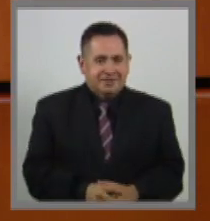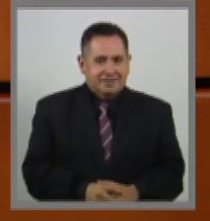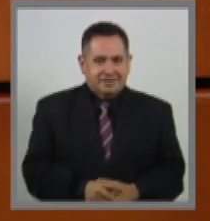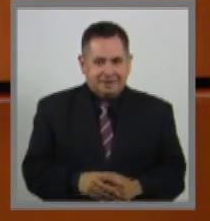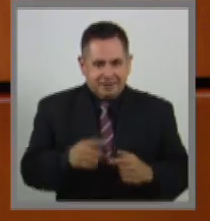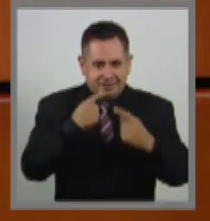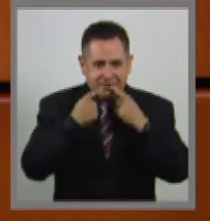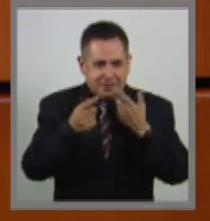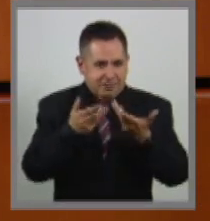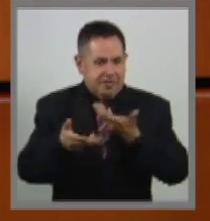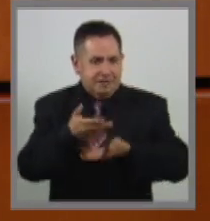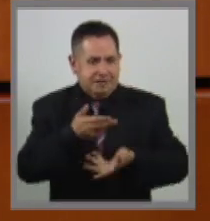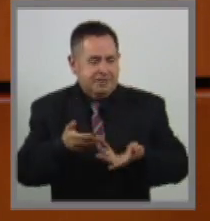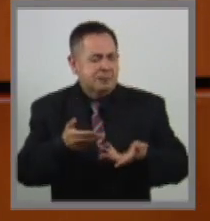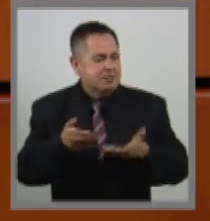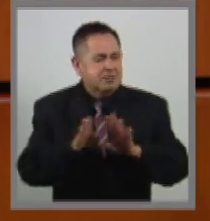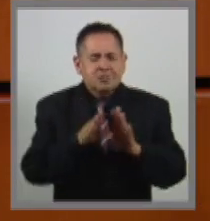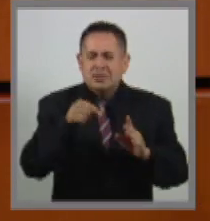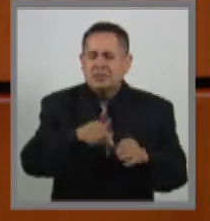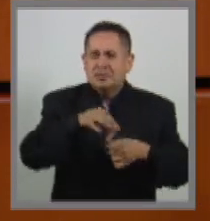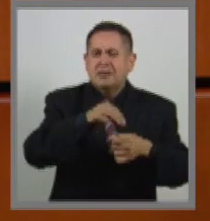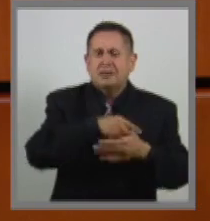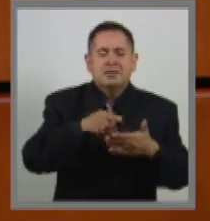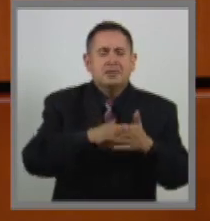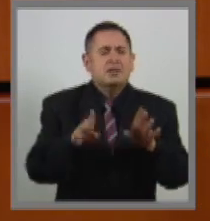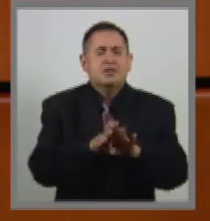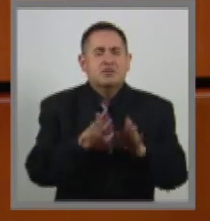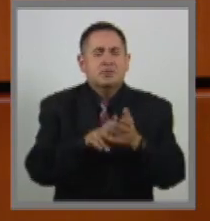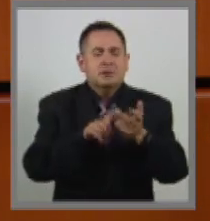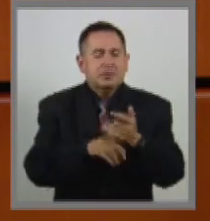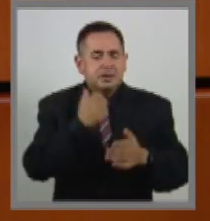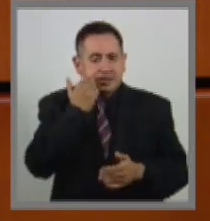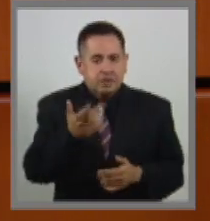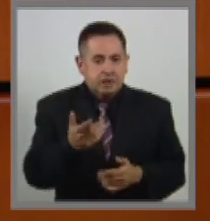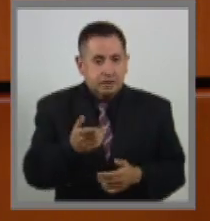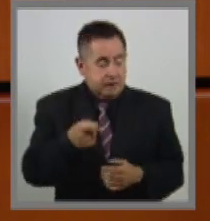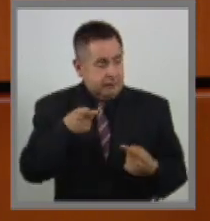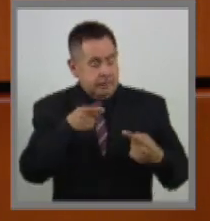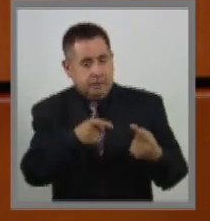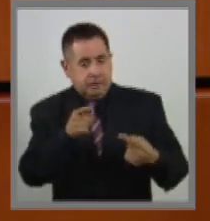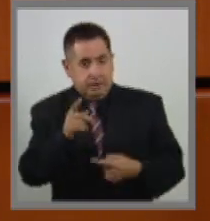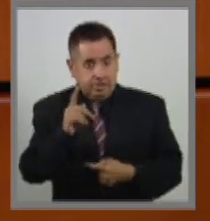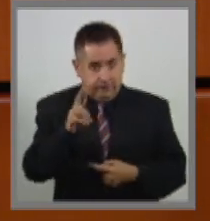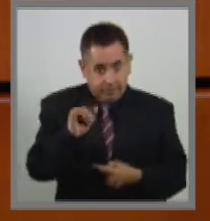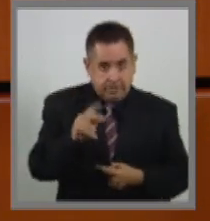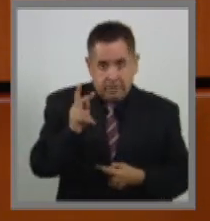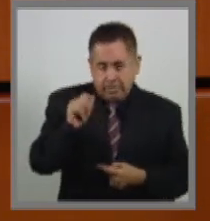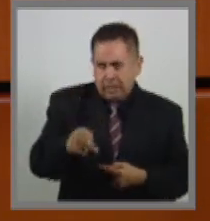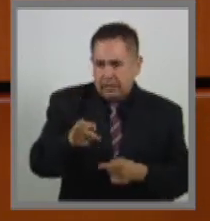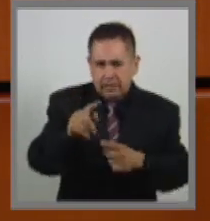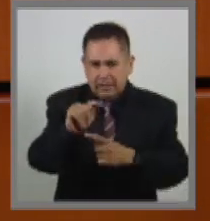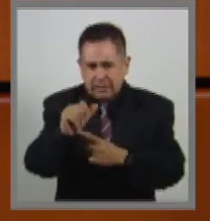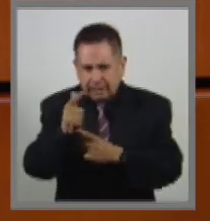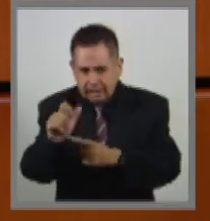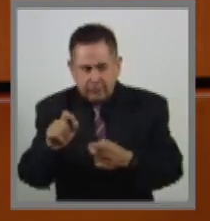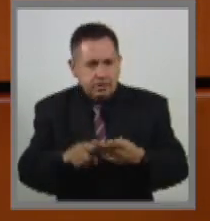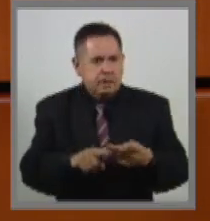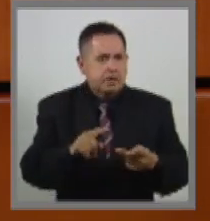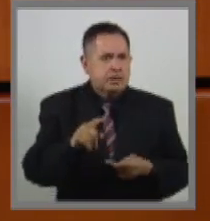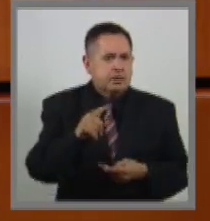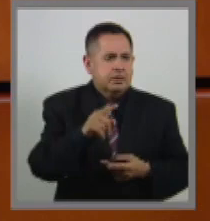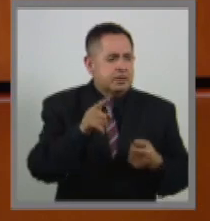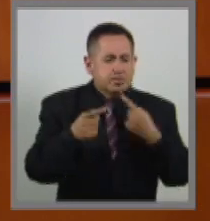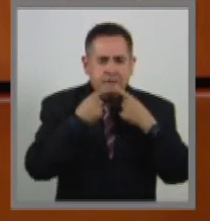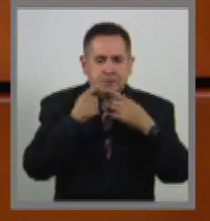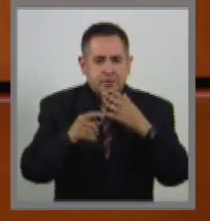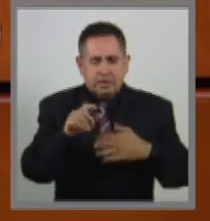ocupa hoy? No es la elección, porque aquí vemos quien apoya al PAN, la señora Tagle, la señora Angélica de